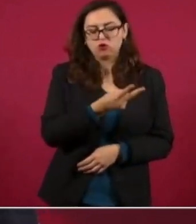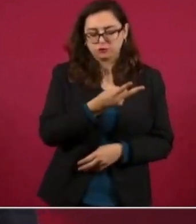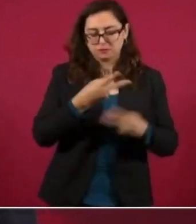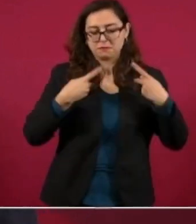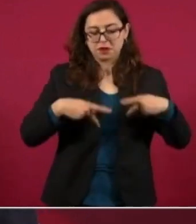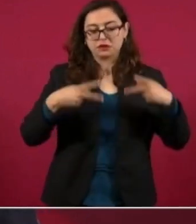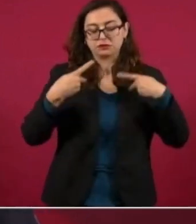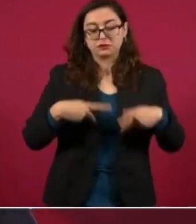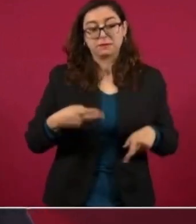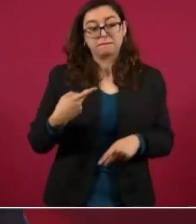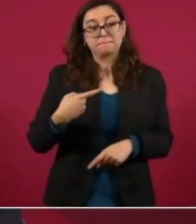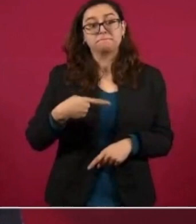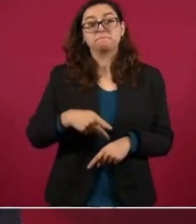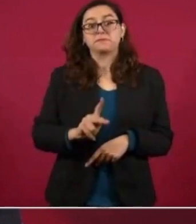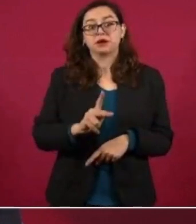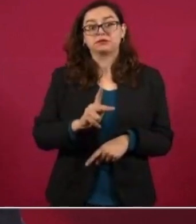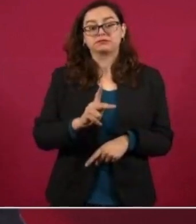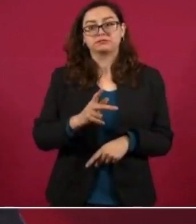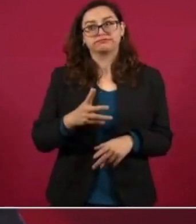no pasó